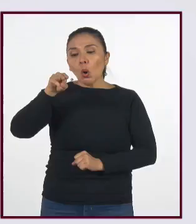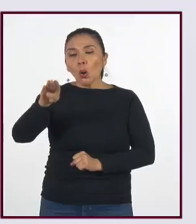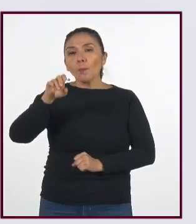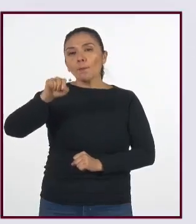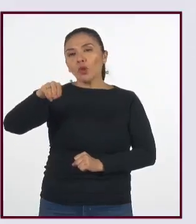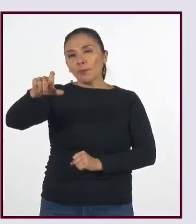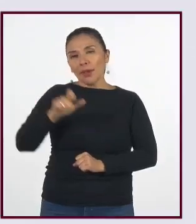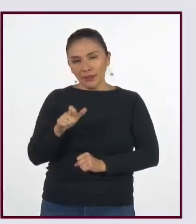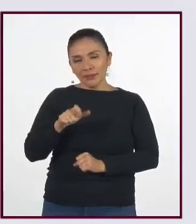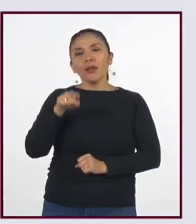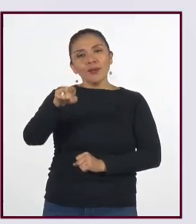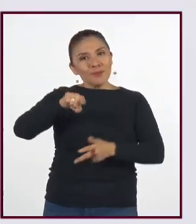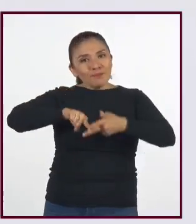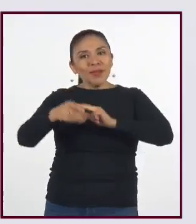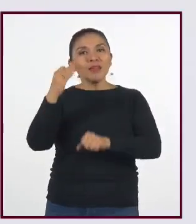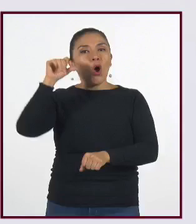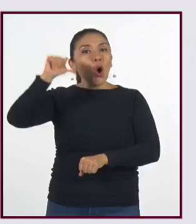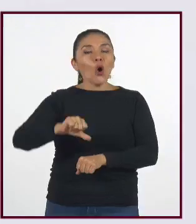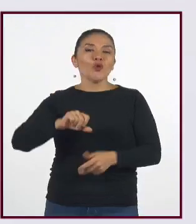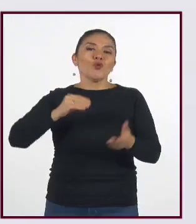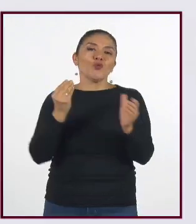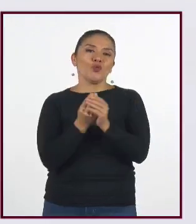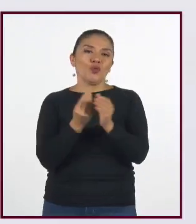mexicox.gov.mx y comienza un curso hoy.